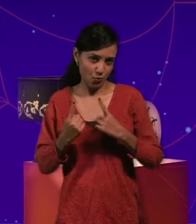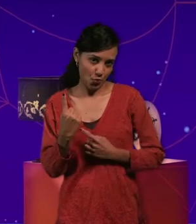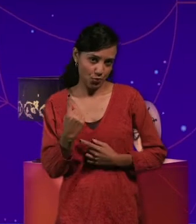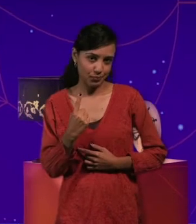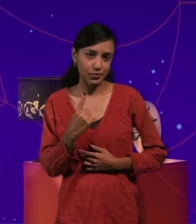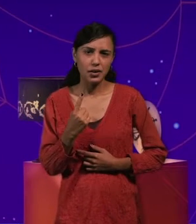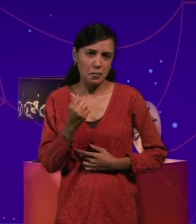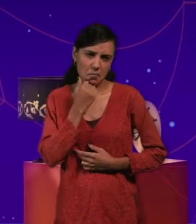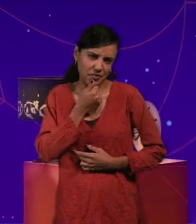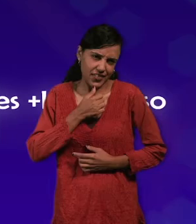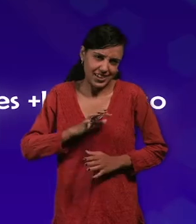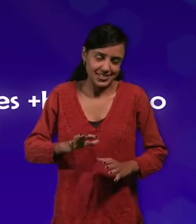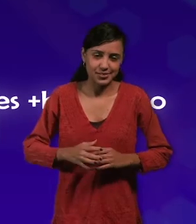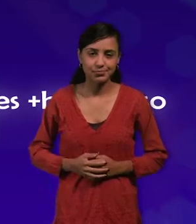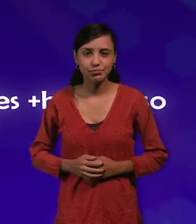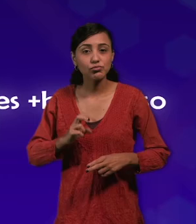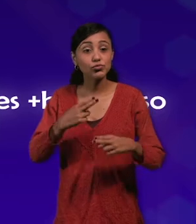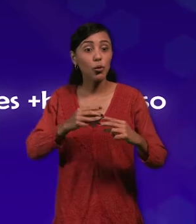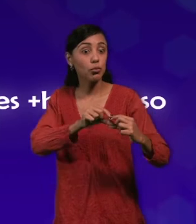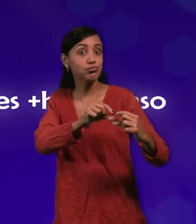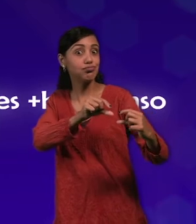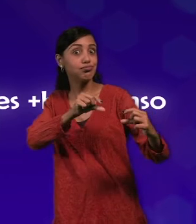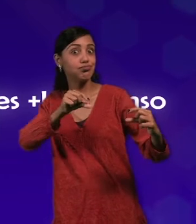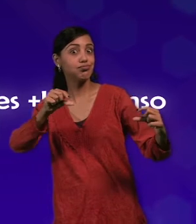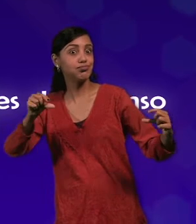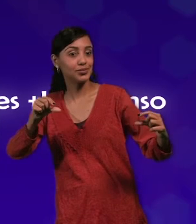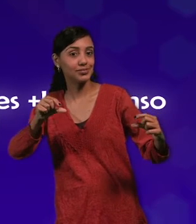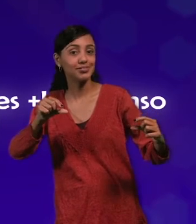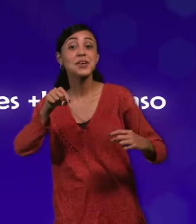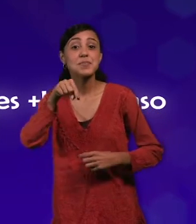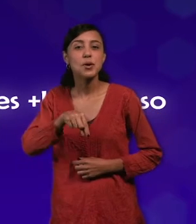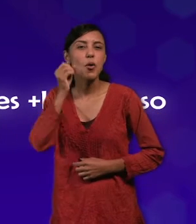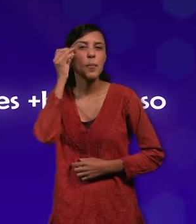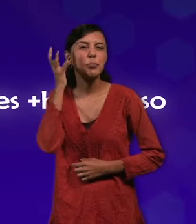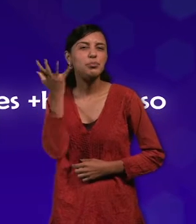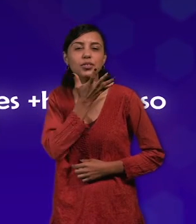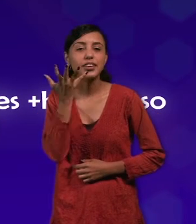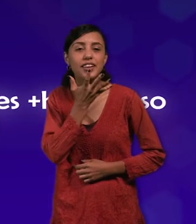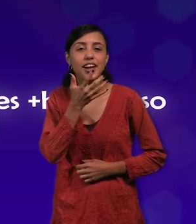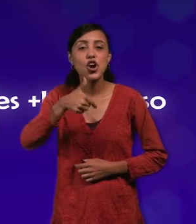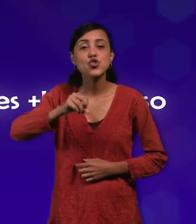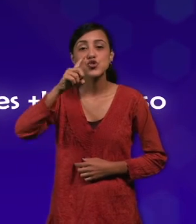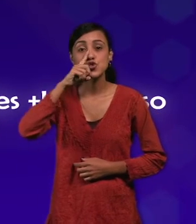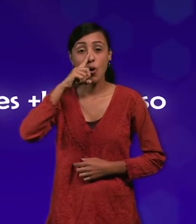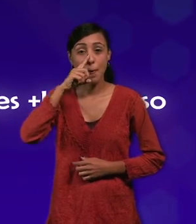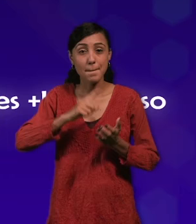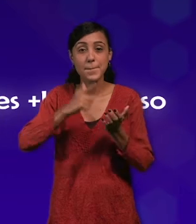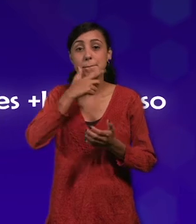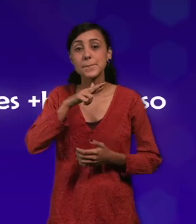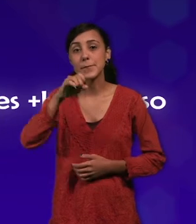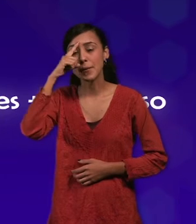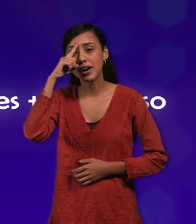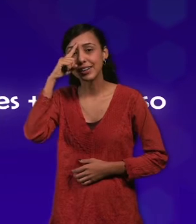ópticos, uno de los más simples quizás. Su nombre es Taumatrop y fue inventado por John Ayrton Paris